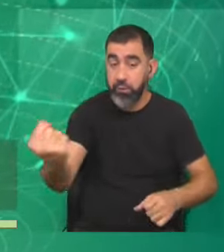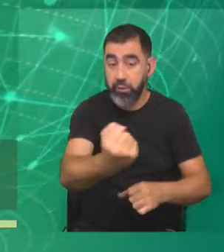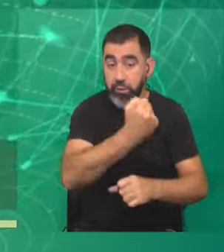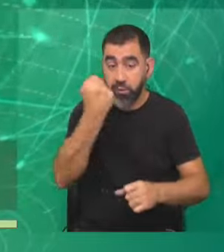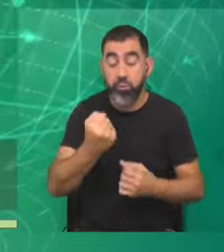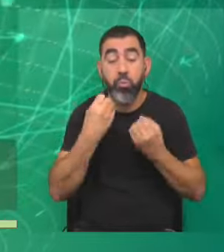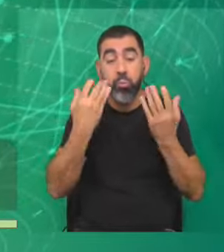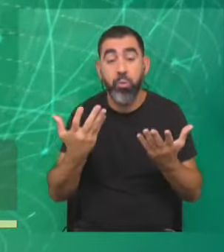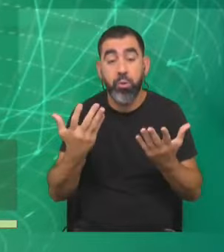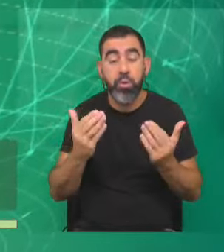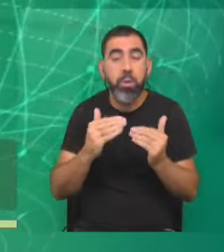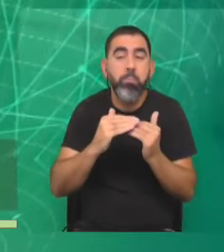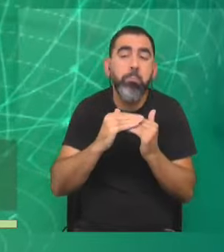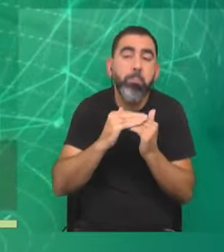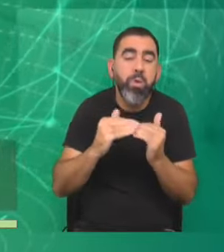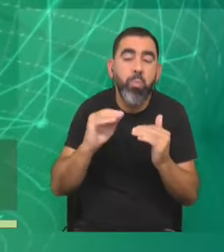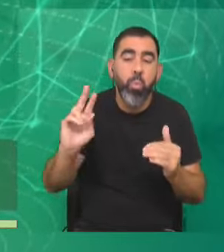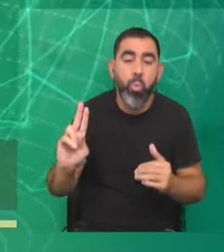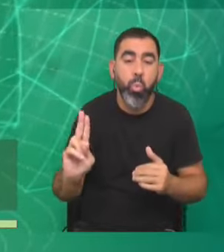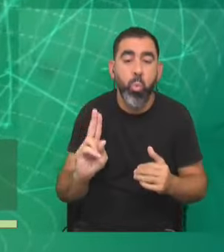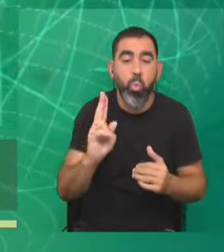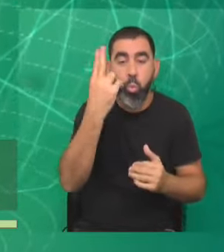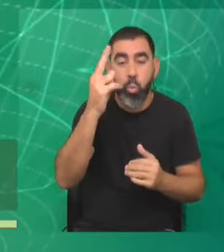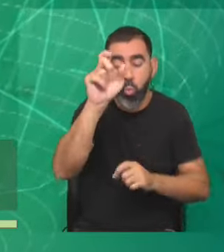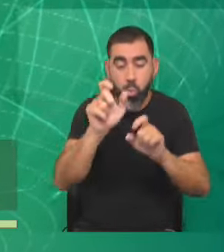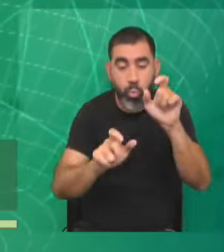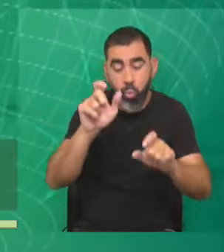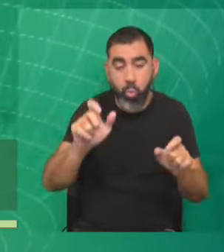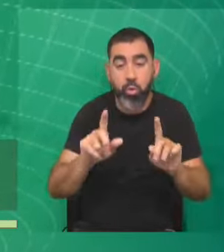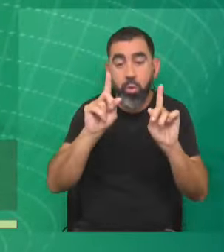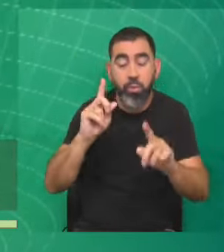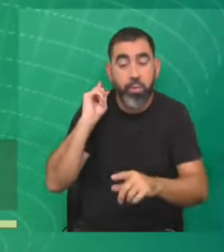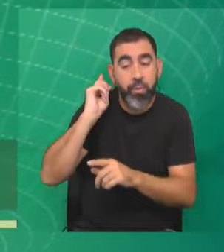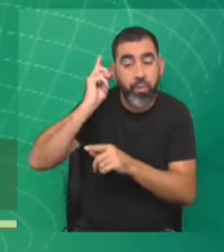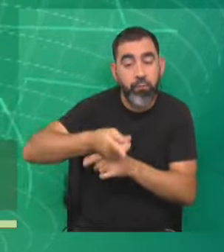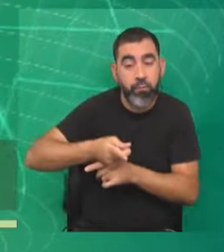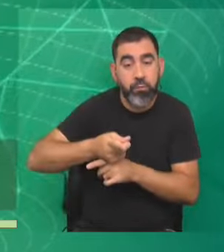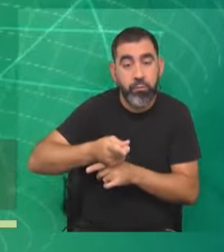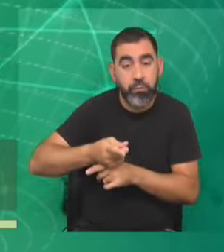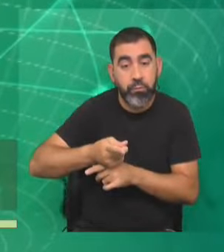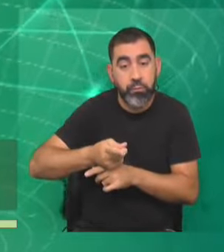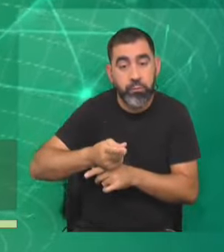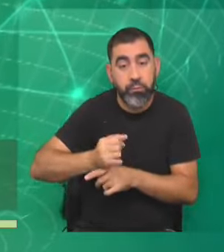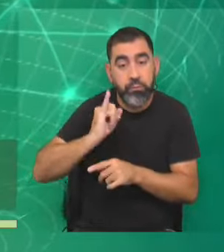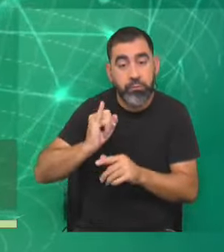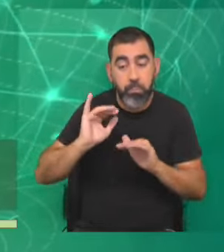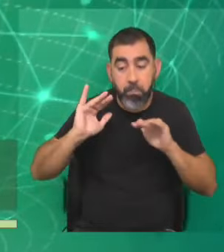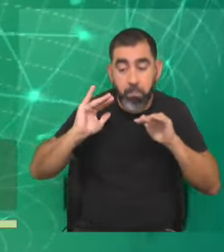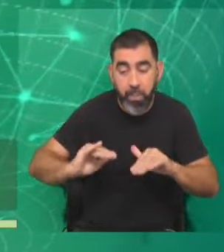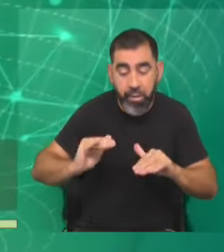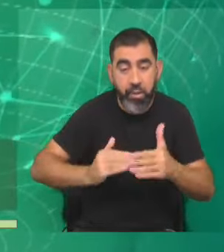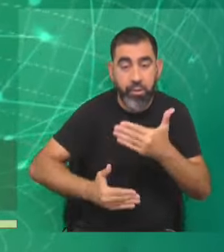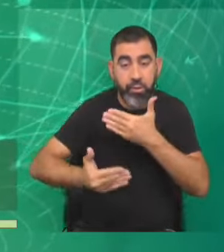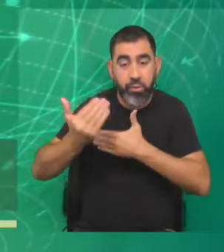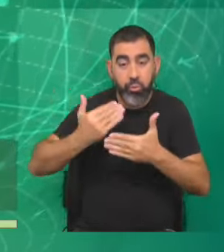porque por lo menos los uruguayos tenemos que definir si vamos a detener el retroceso